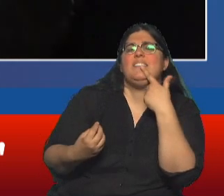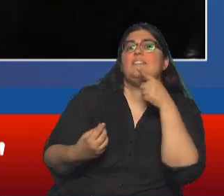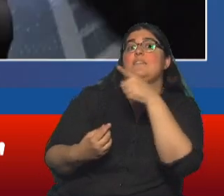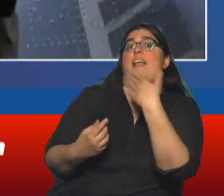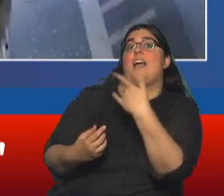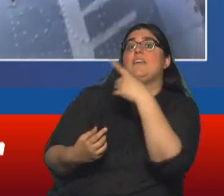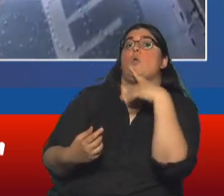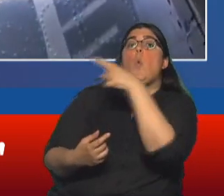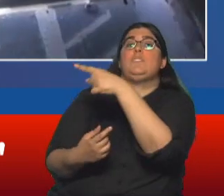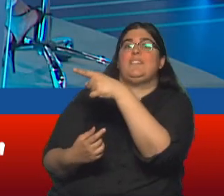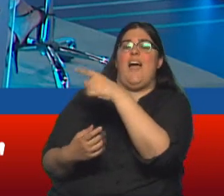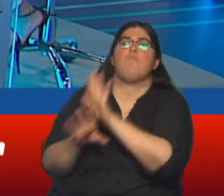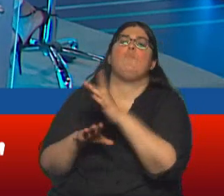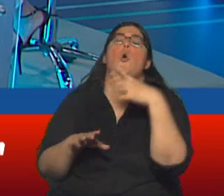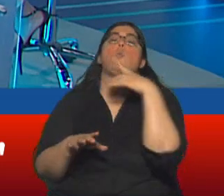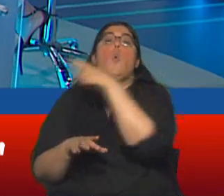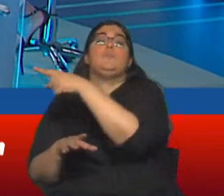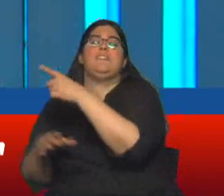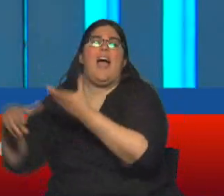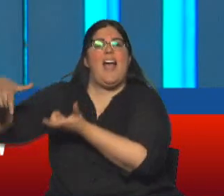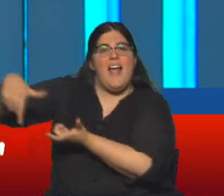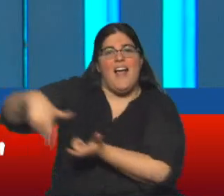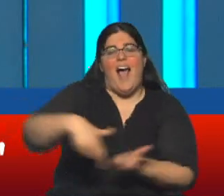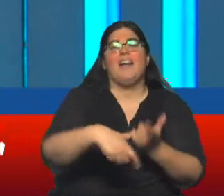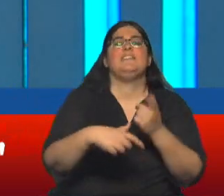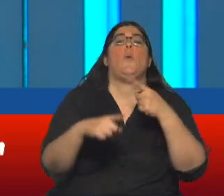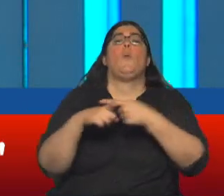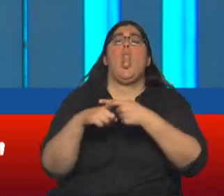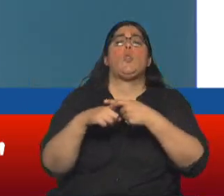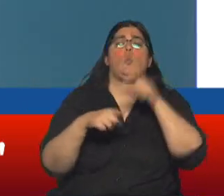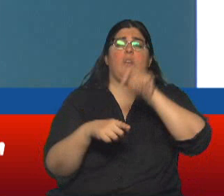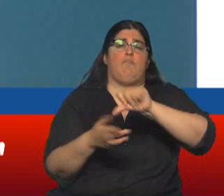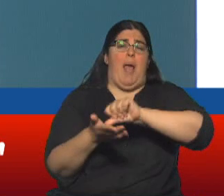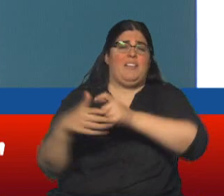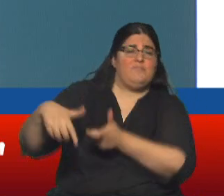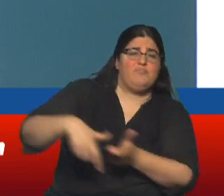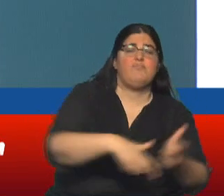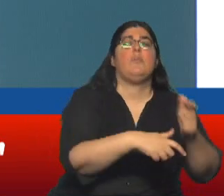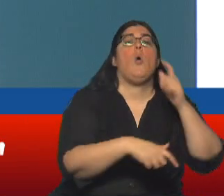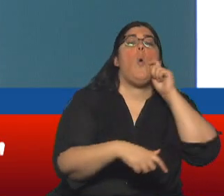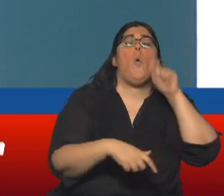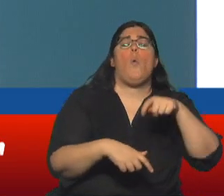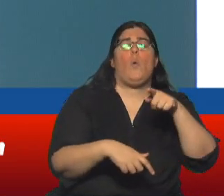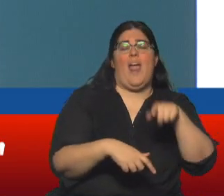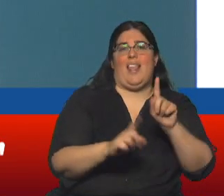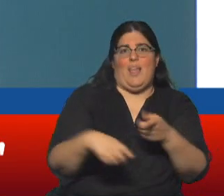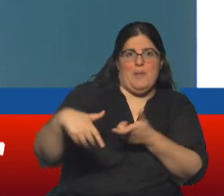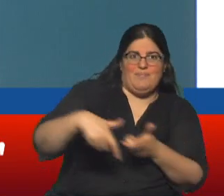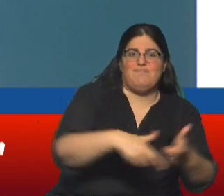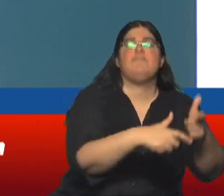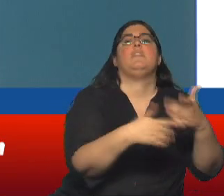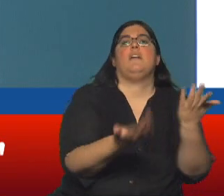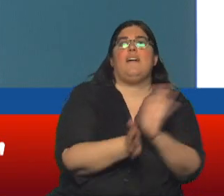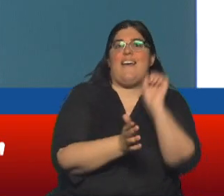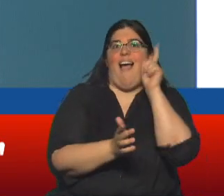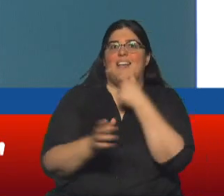acceso de la Unión Europea... Porque los gasoductos pasan por Bielorrusia, al menos parcialmente. Los pasan por Bielorrusia, claro. Y por Ucrania también. Y por Ucrania, claro. Con lo cual, cortar